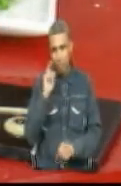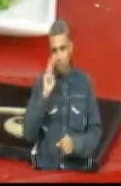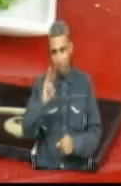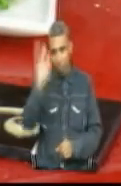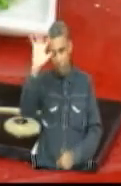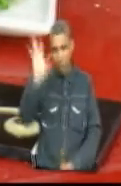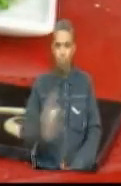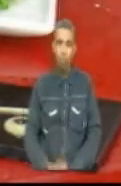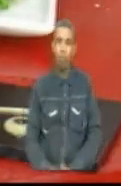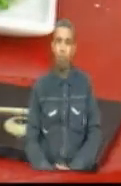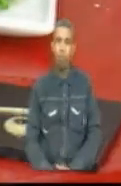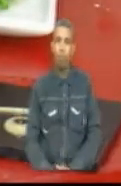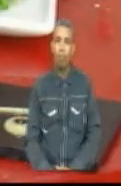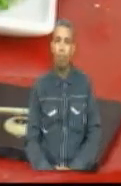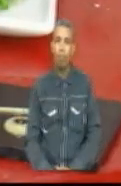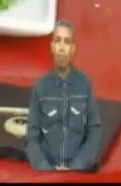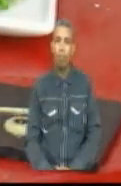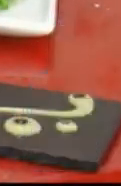llama